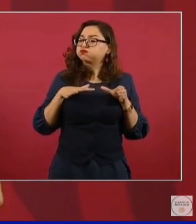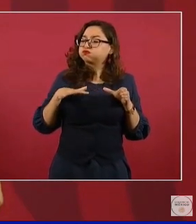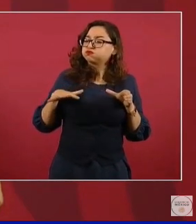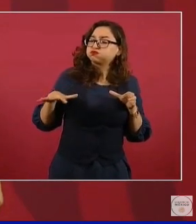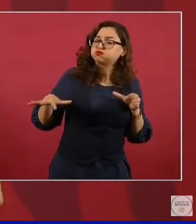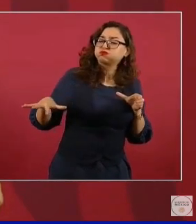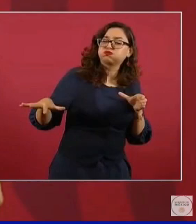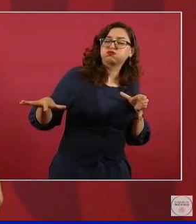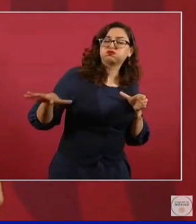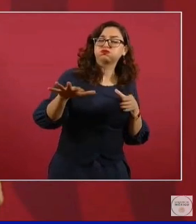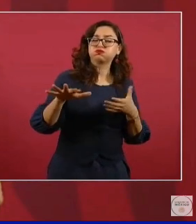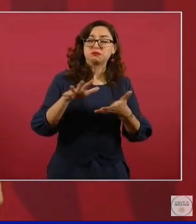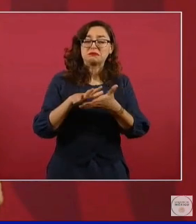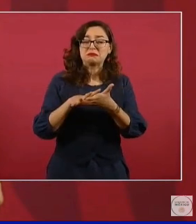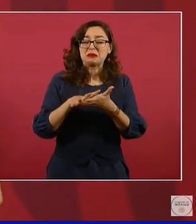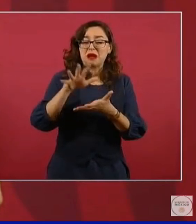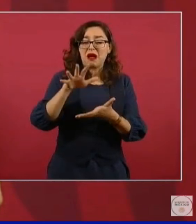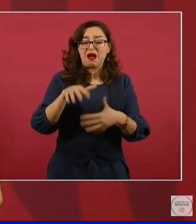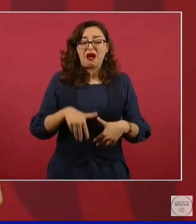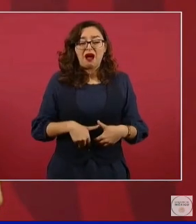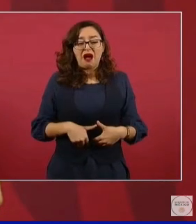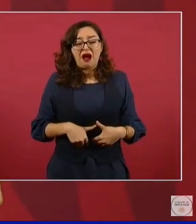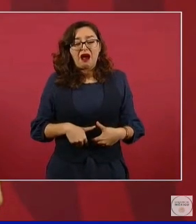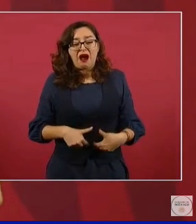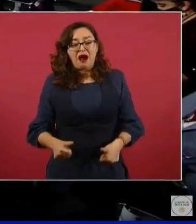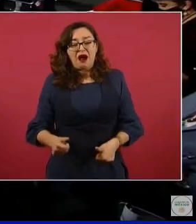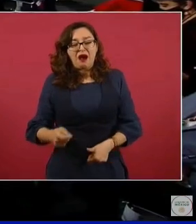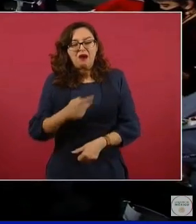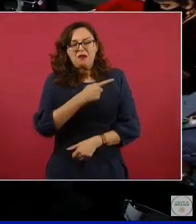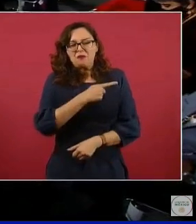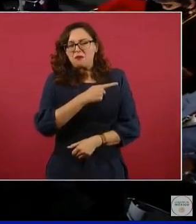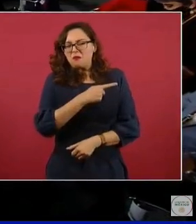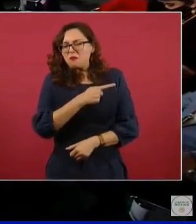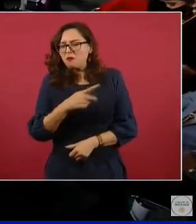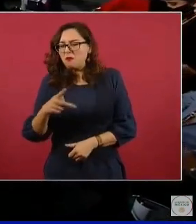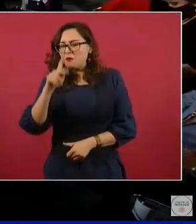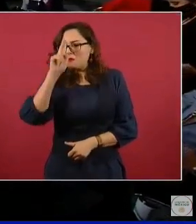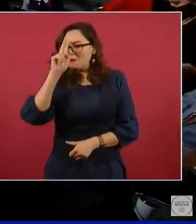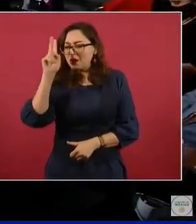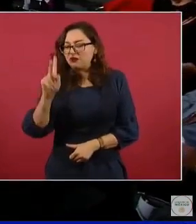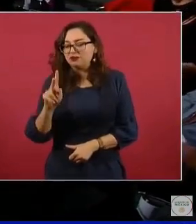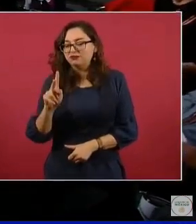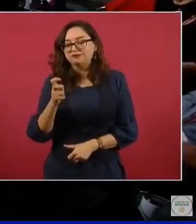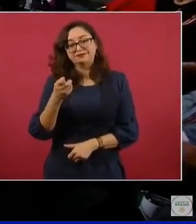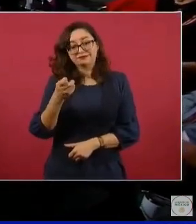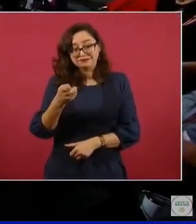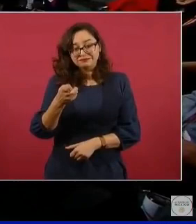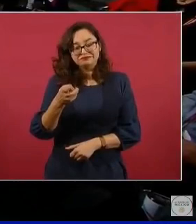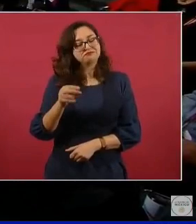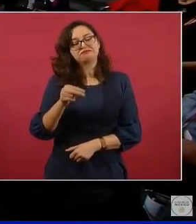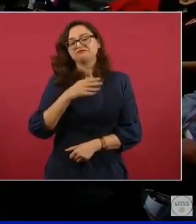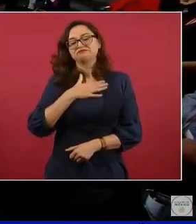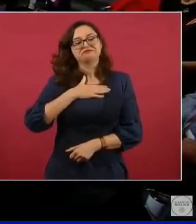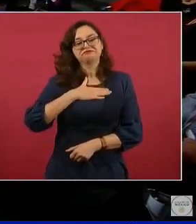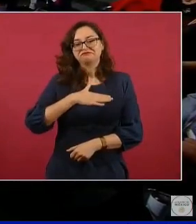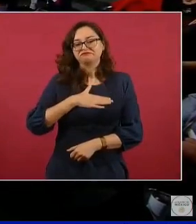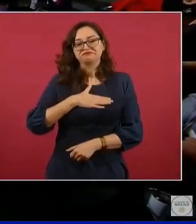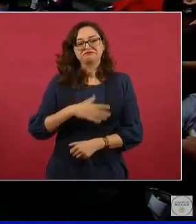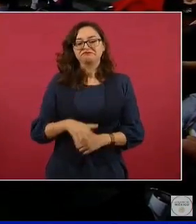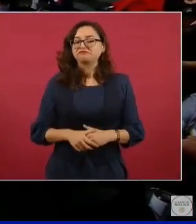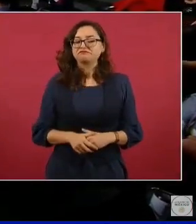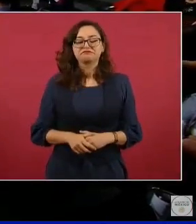carecen hasta lo más indispensable, ¿no? Entonces sí es importante lo que planteas.